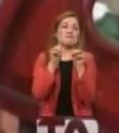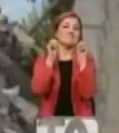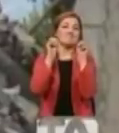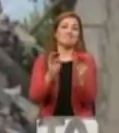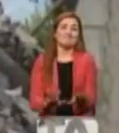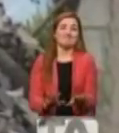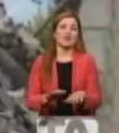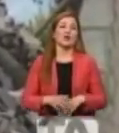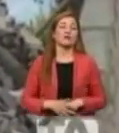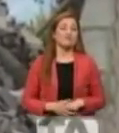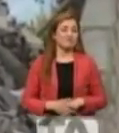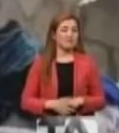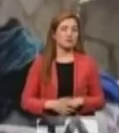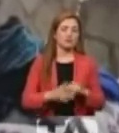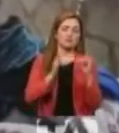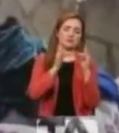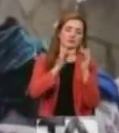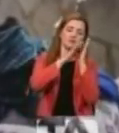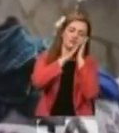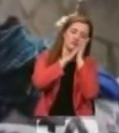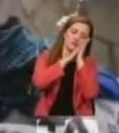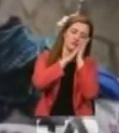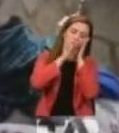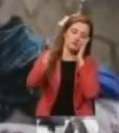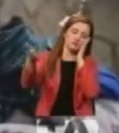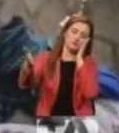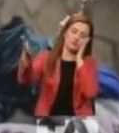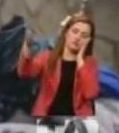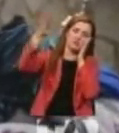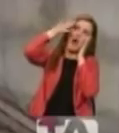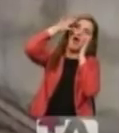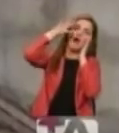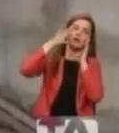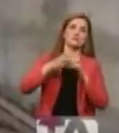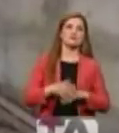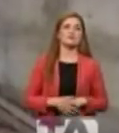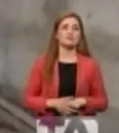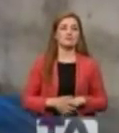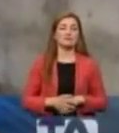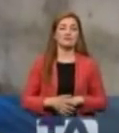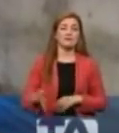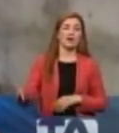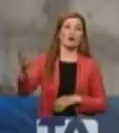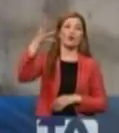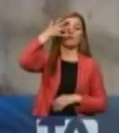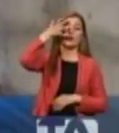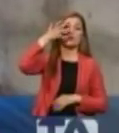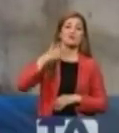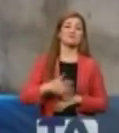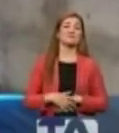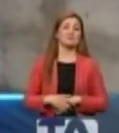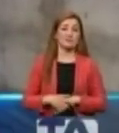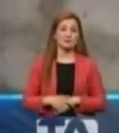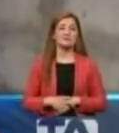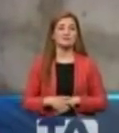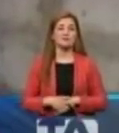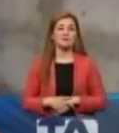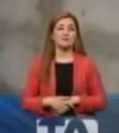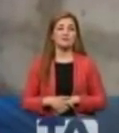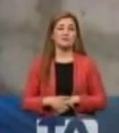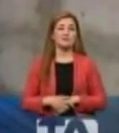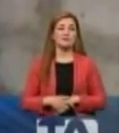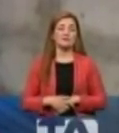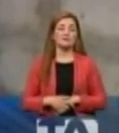milagro al caerle una pared mientras dormía en su cuarto. La pared me cayó encima de la cara. Y yo